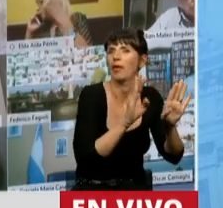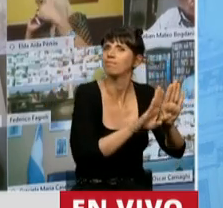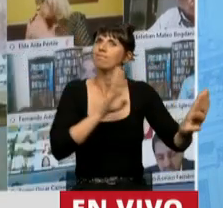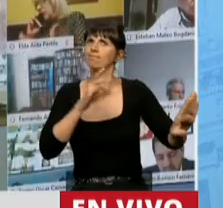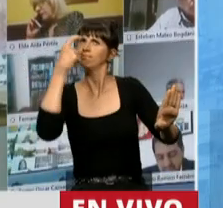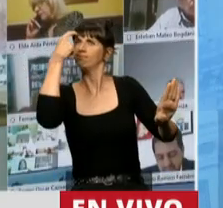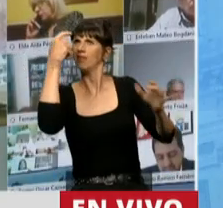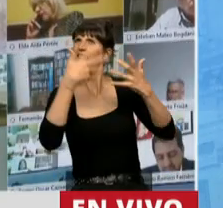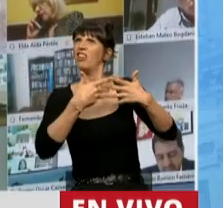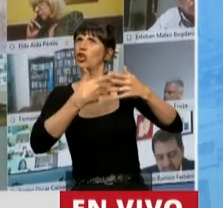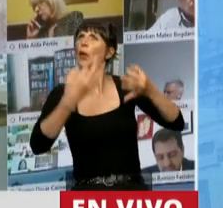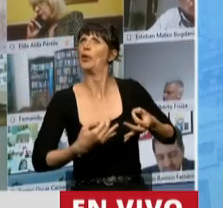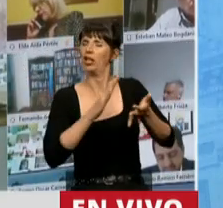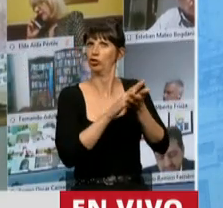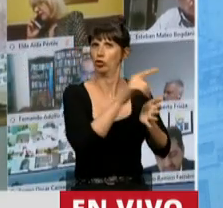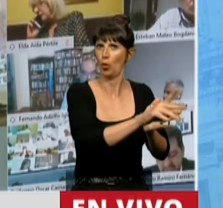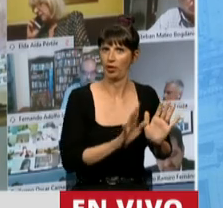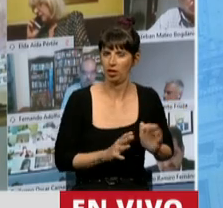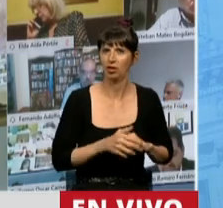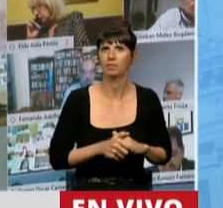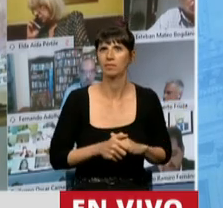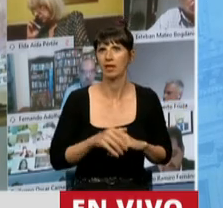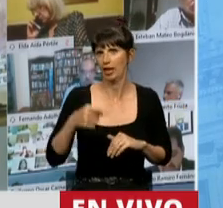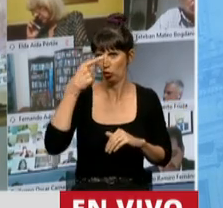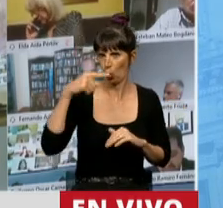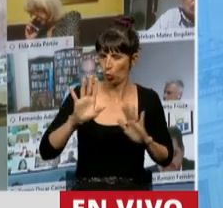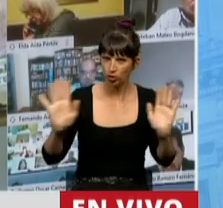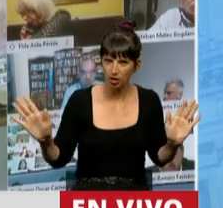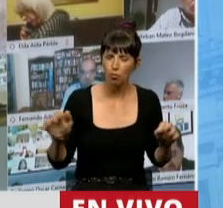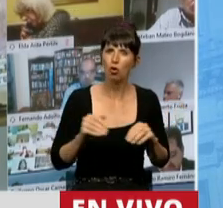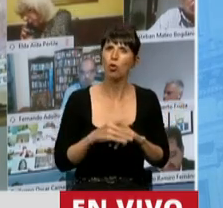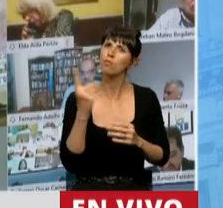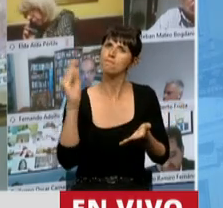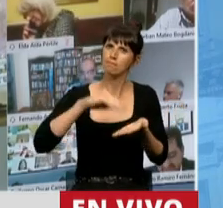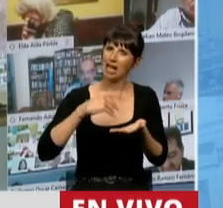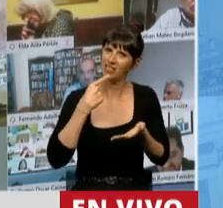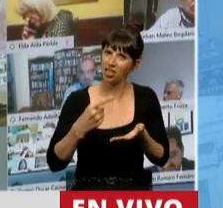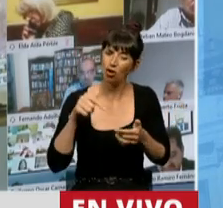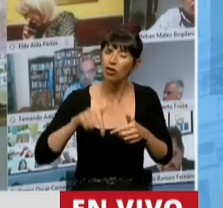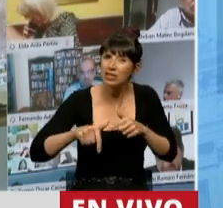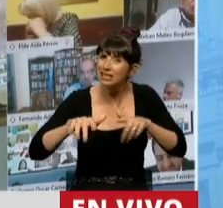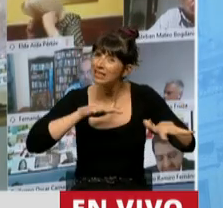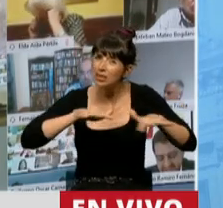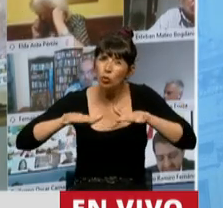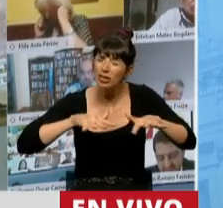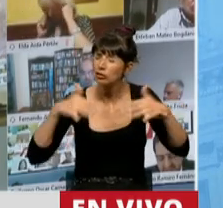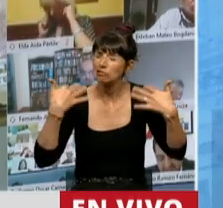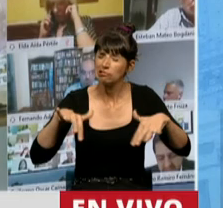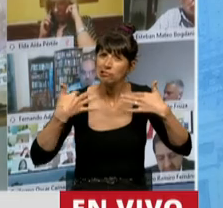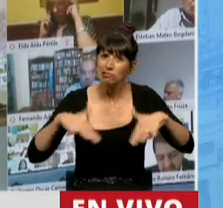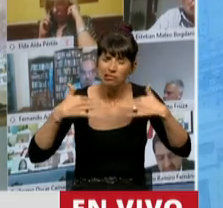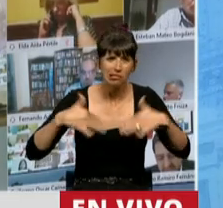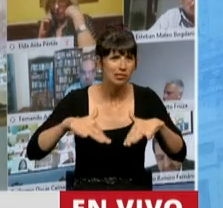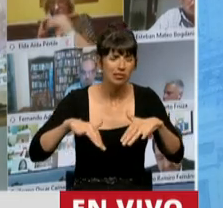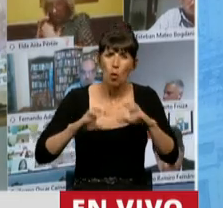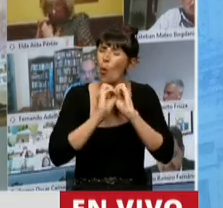señor presidente. Una vez más digo, la crisis es demasiado grande